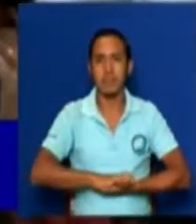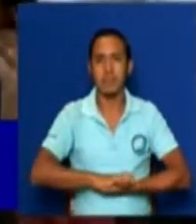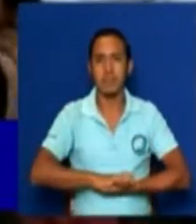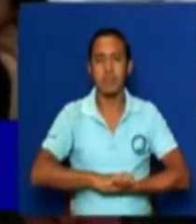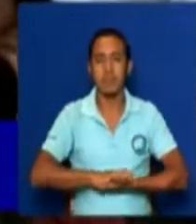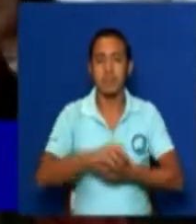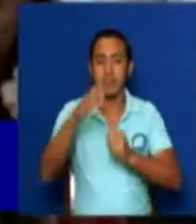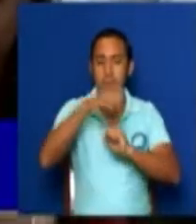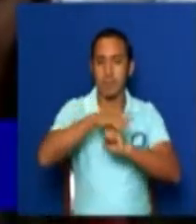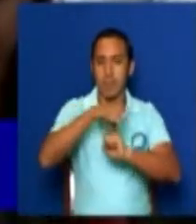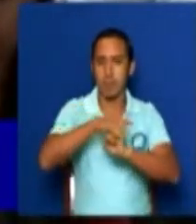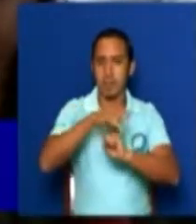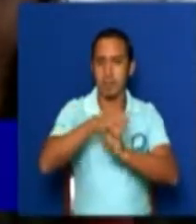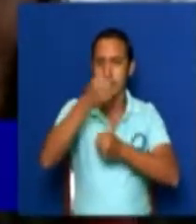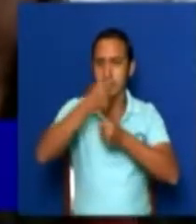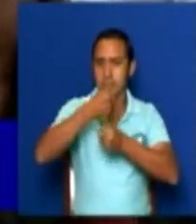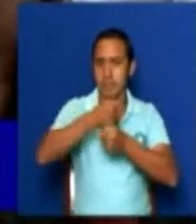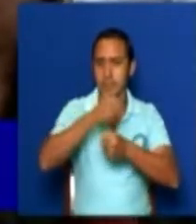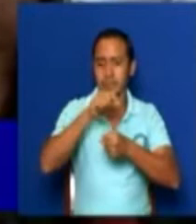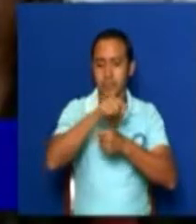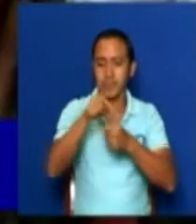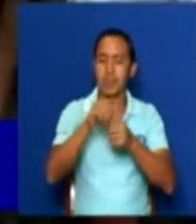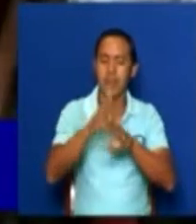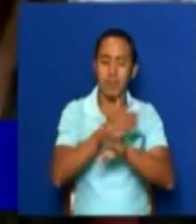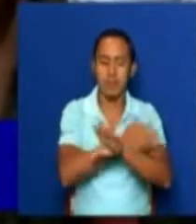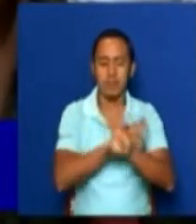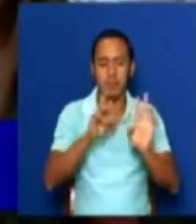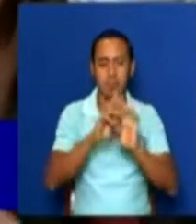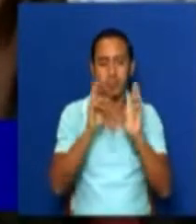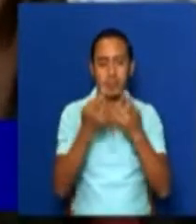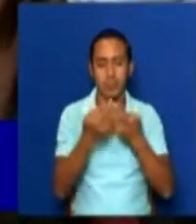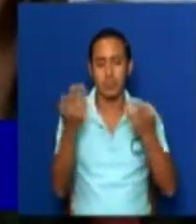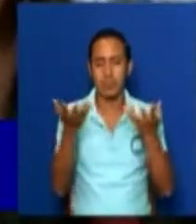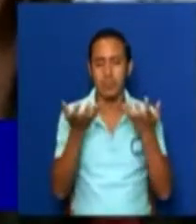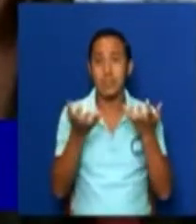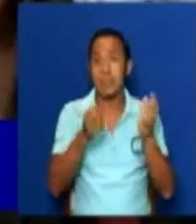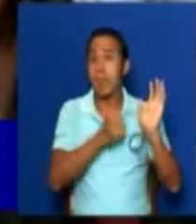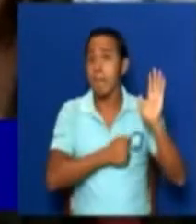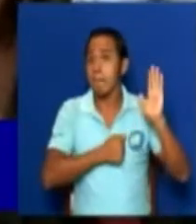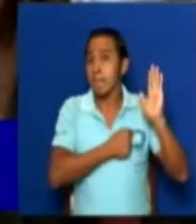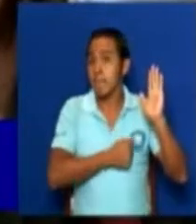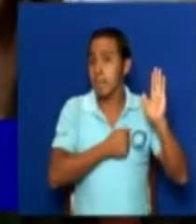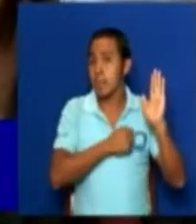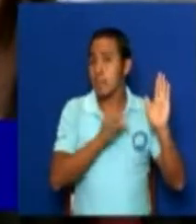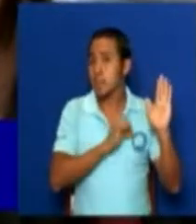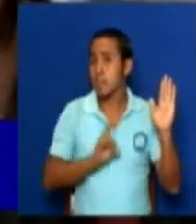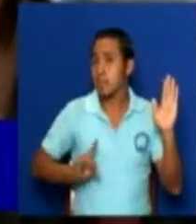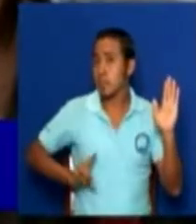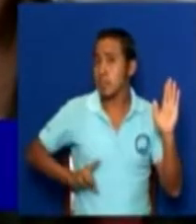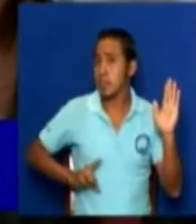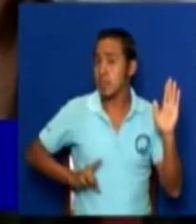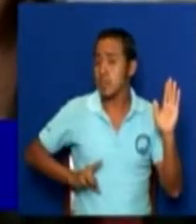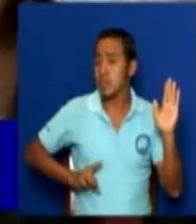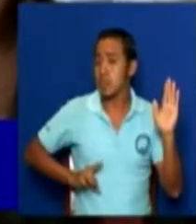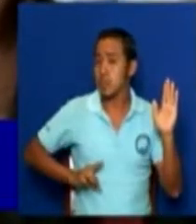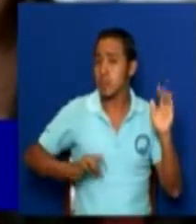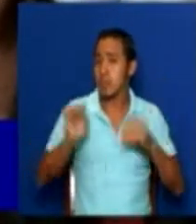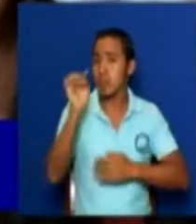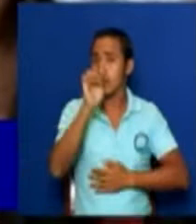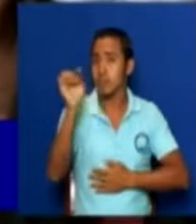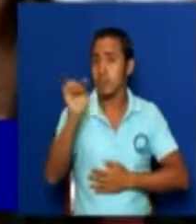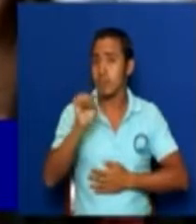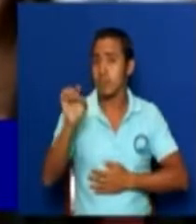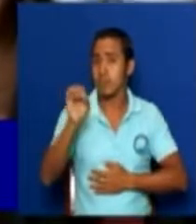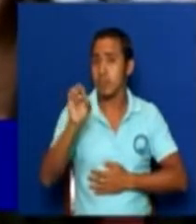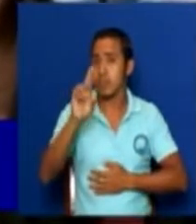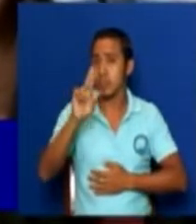La Comisión Laboral, cuando nos reunimos y decidimos hacer este foro... Disculpe, diputada, la diputada Soraya... Soraya.